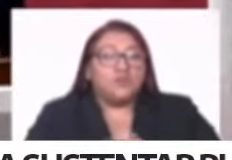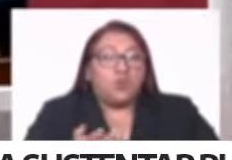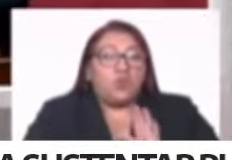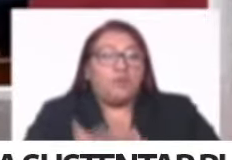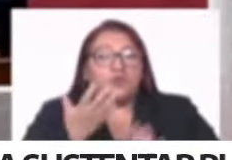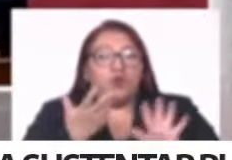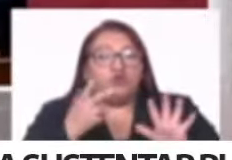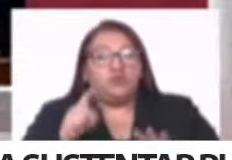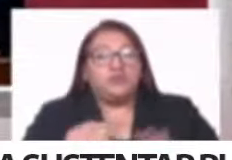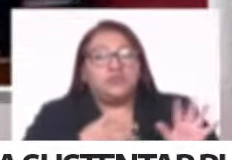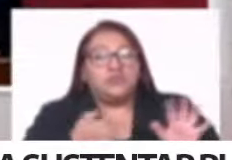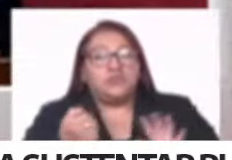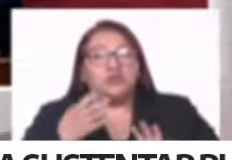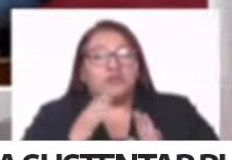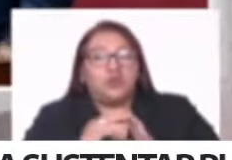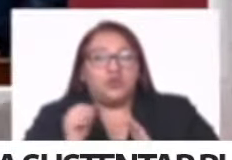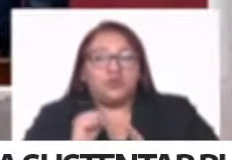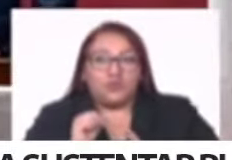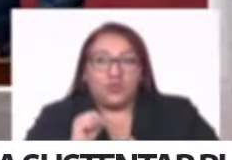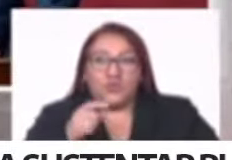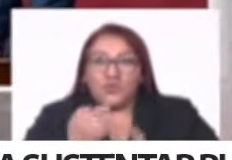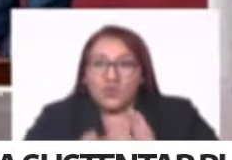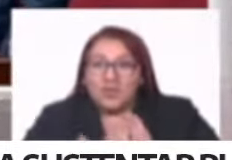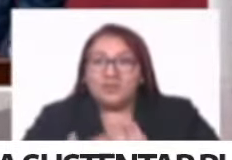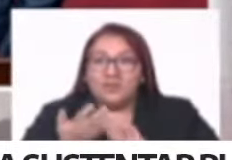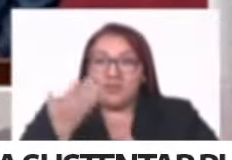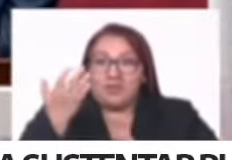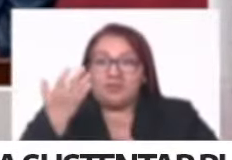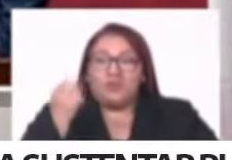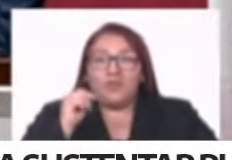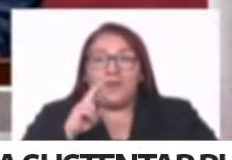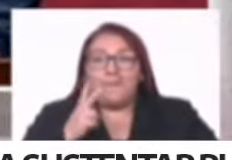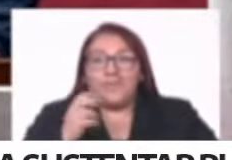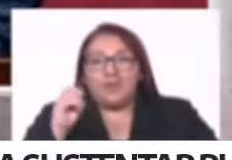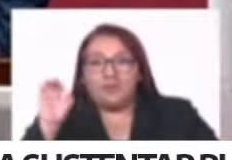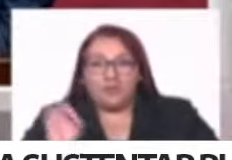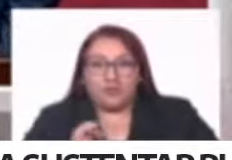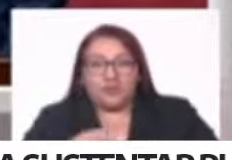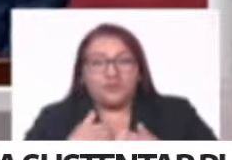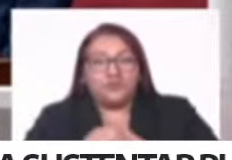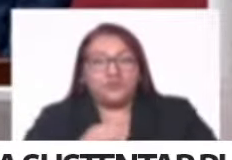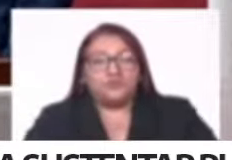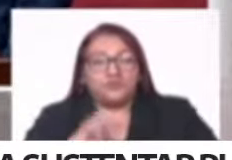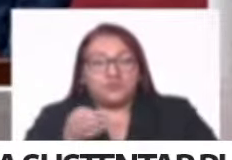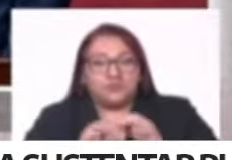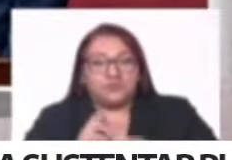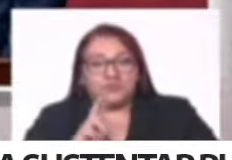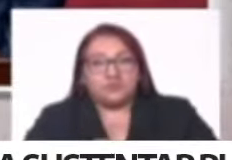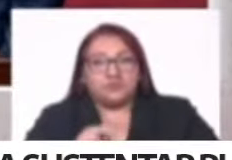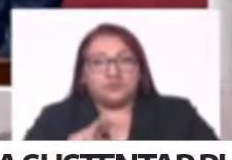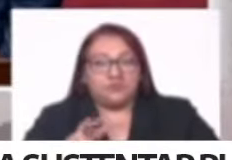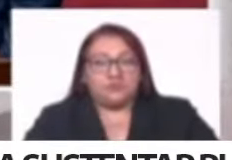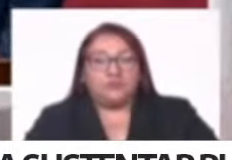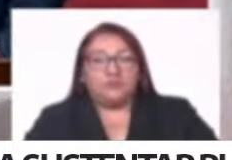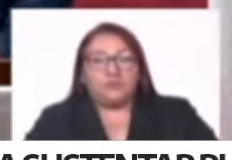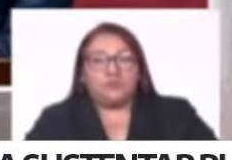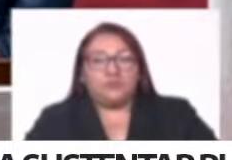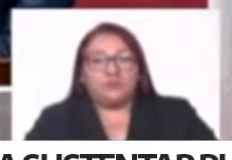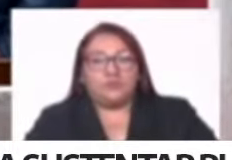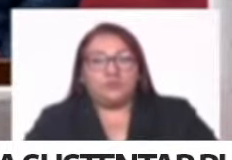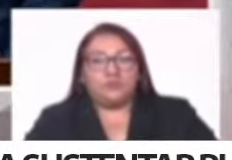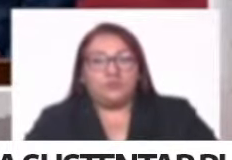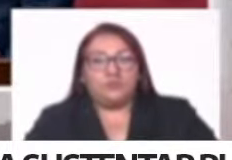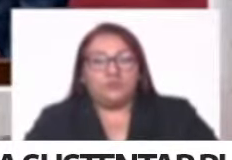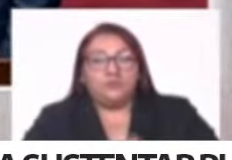de 8.600 millones de soles y un crecimiento del 20% con respecto al presupuesto de 2023. En el